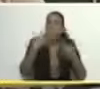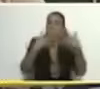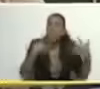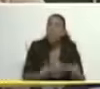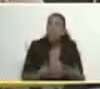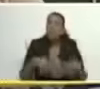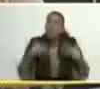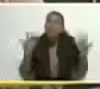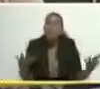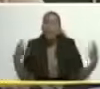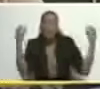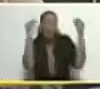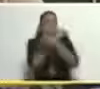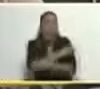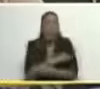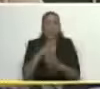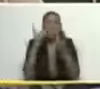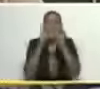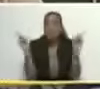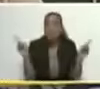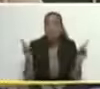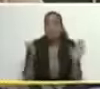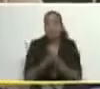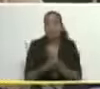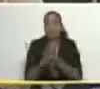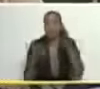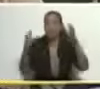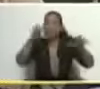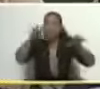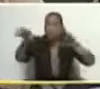acerca de cuál es la contradicción central del planeta hoy.